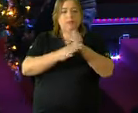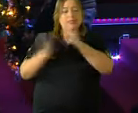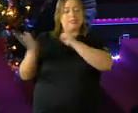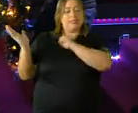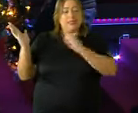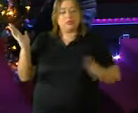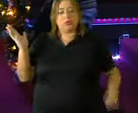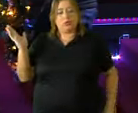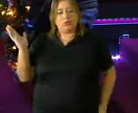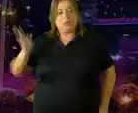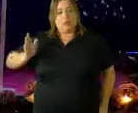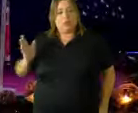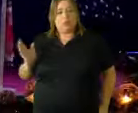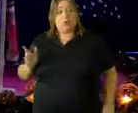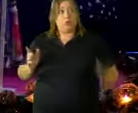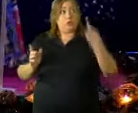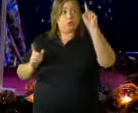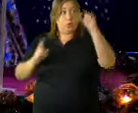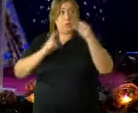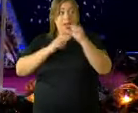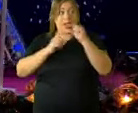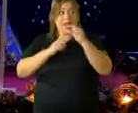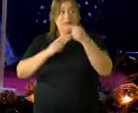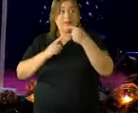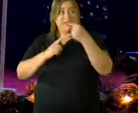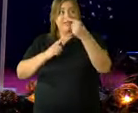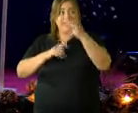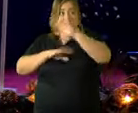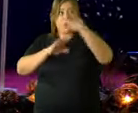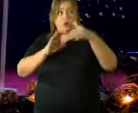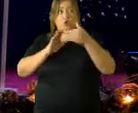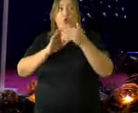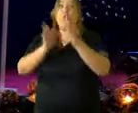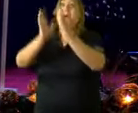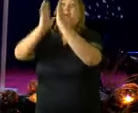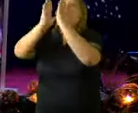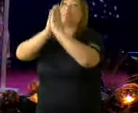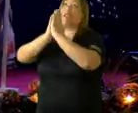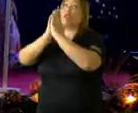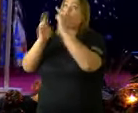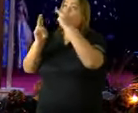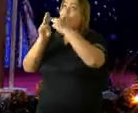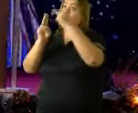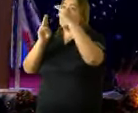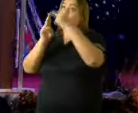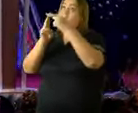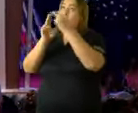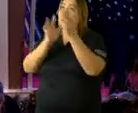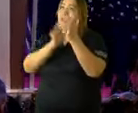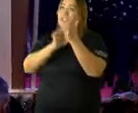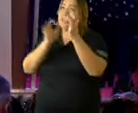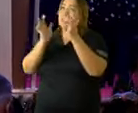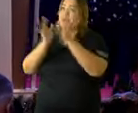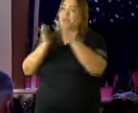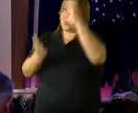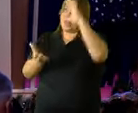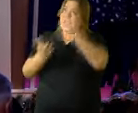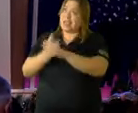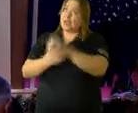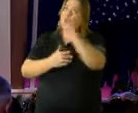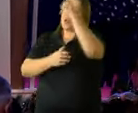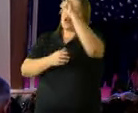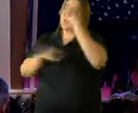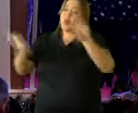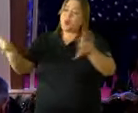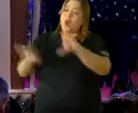Señor, tu palabra dice que todo lo que pidamos al Padre en el nombre de Jesús creyendo será hecho.